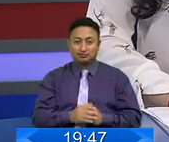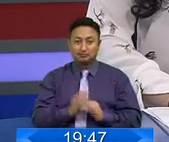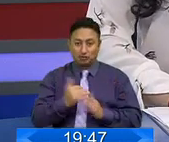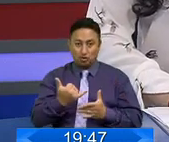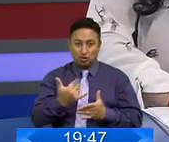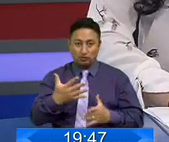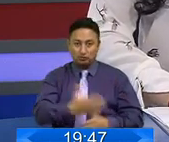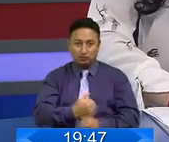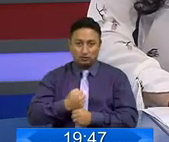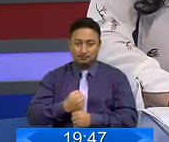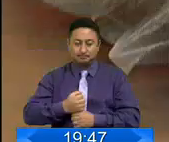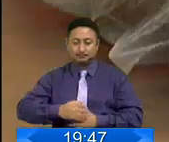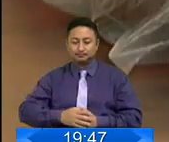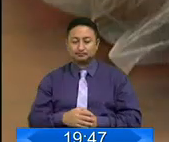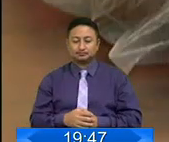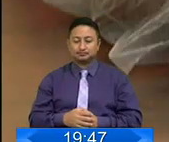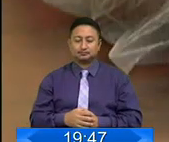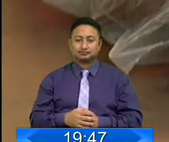fueron encontrados.